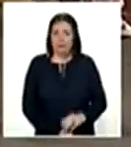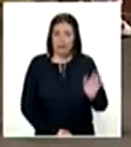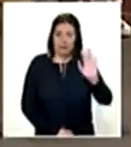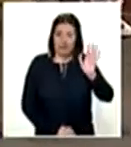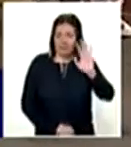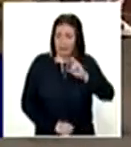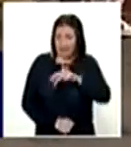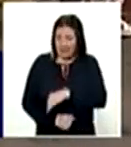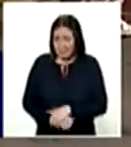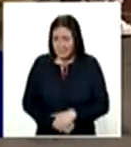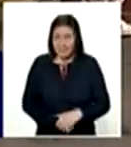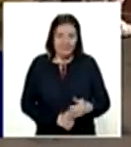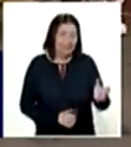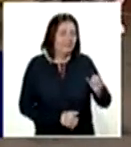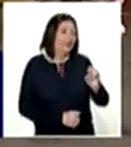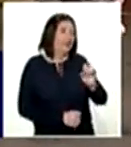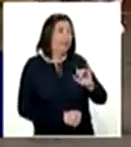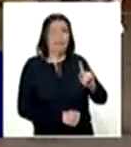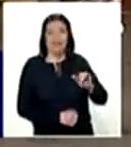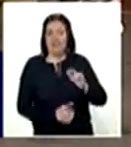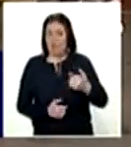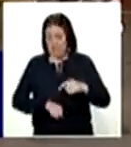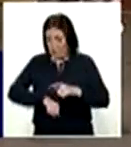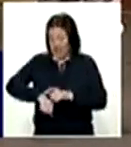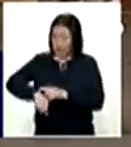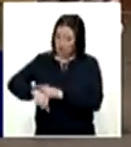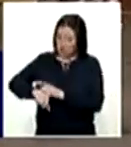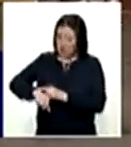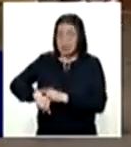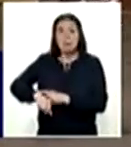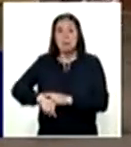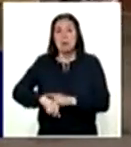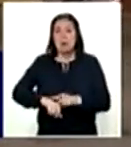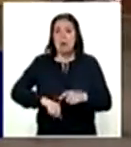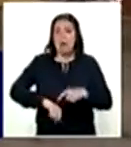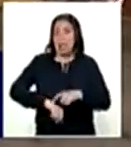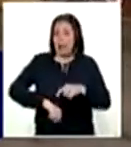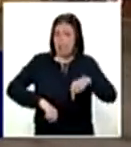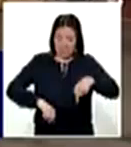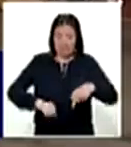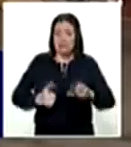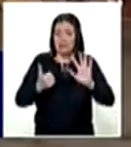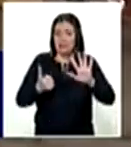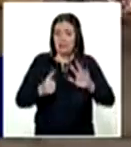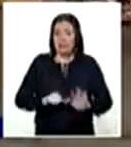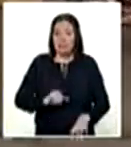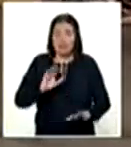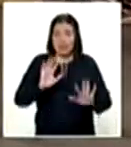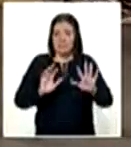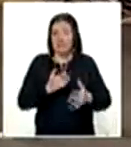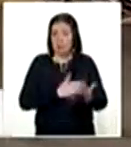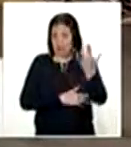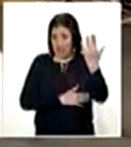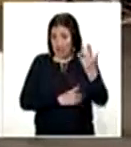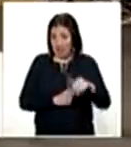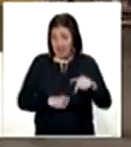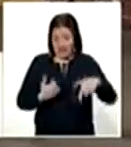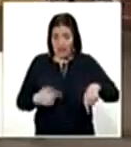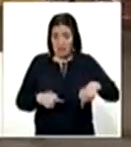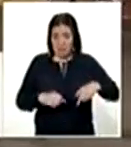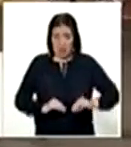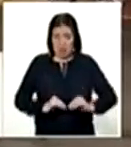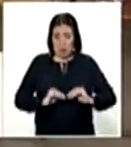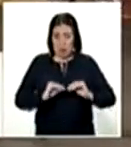Mari? ¿Qué tal, Sigrid? ¿Cómo te va? A ver, quiero saber exacto, no hay problema. Son las 6:10 de la mañana, aquí recién está